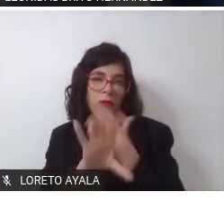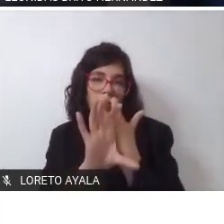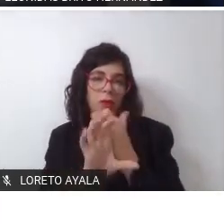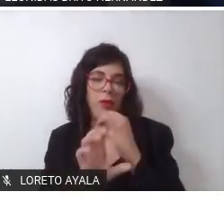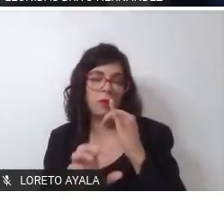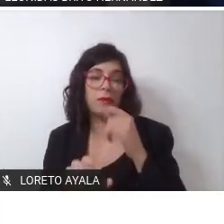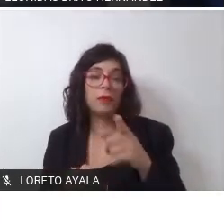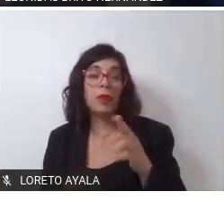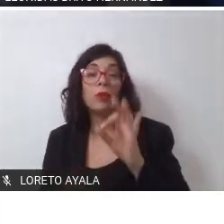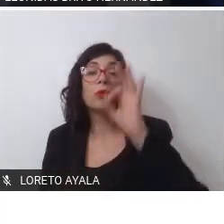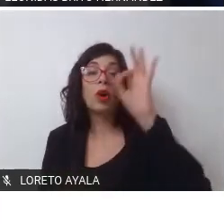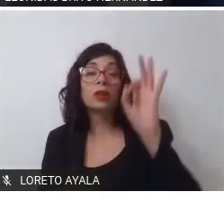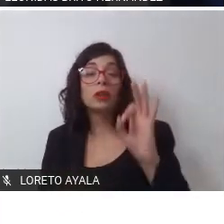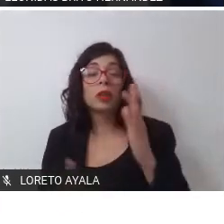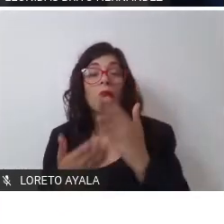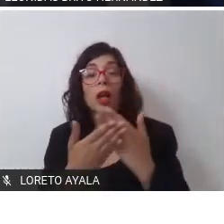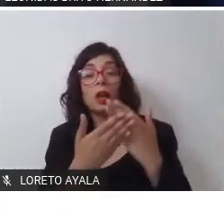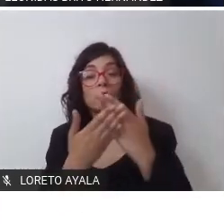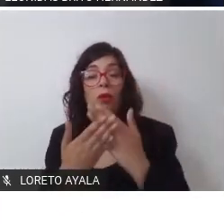los porcentajes de alumnos que pueden